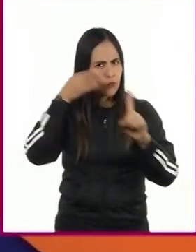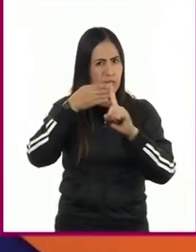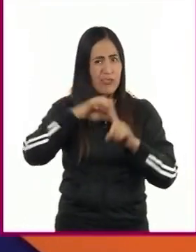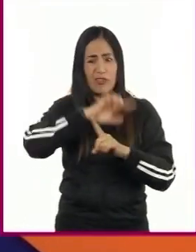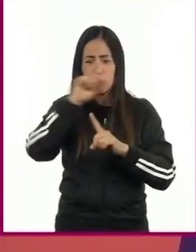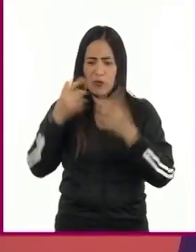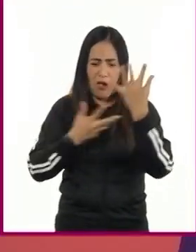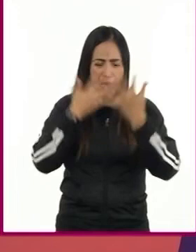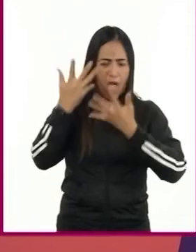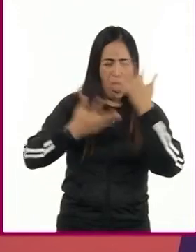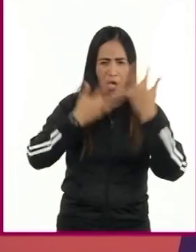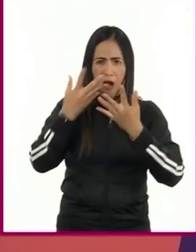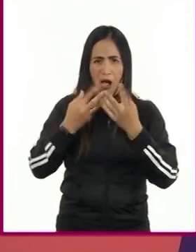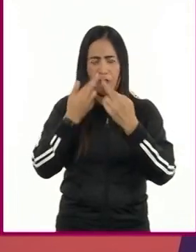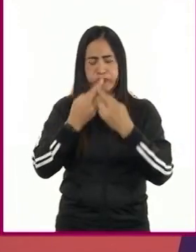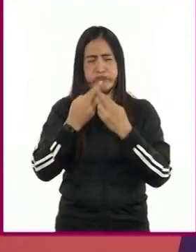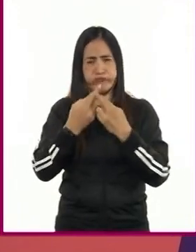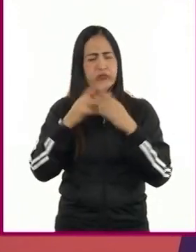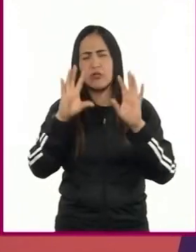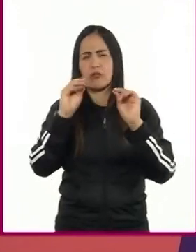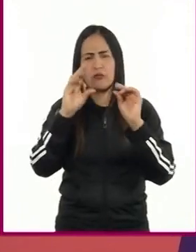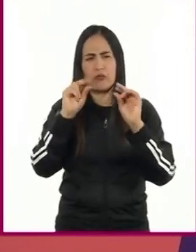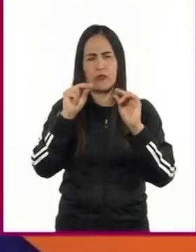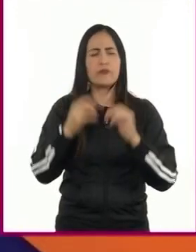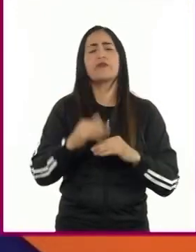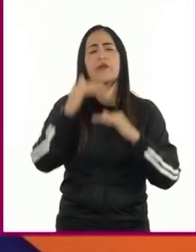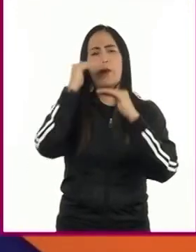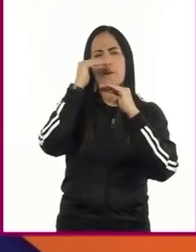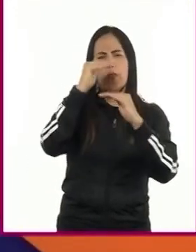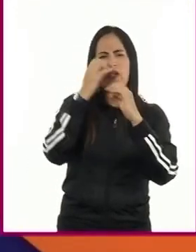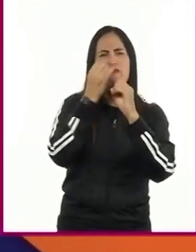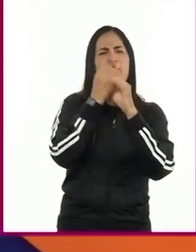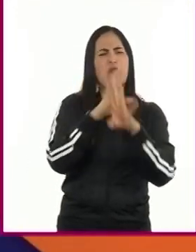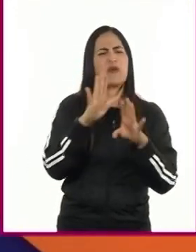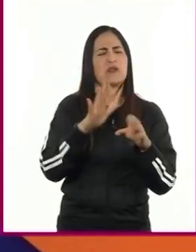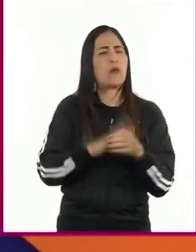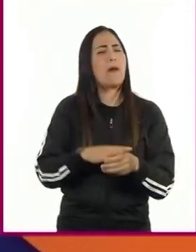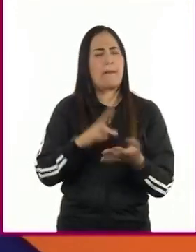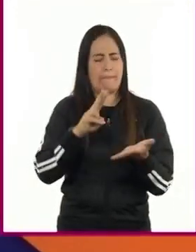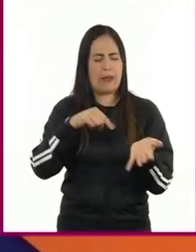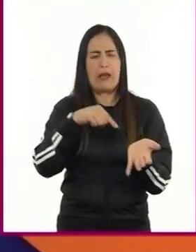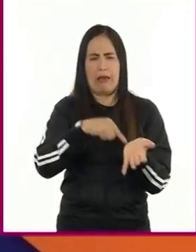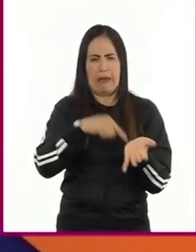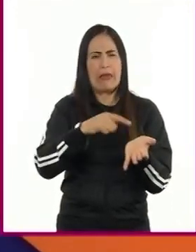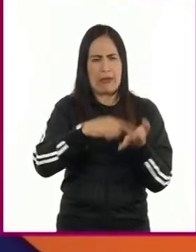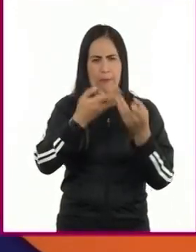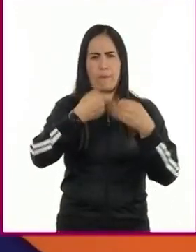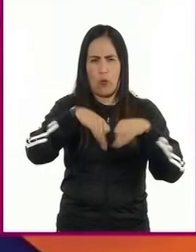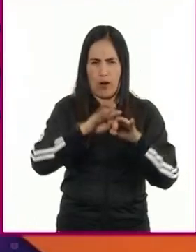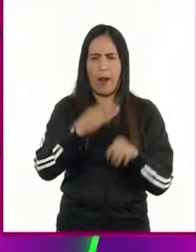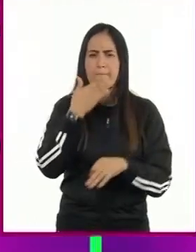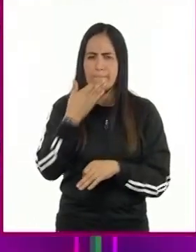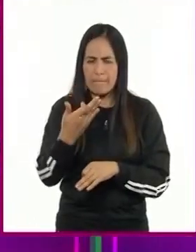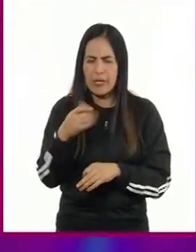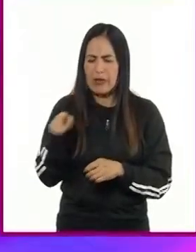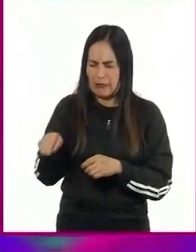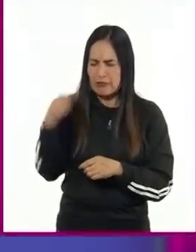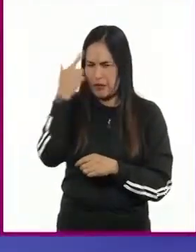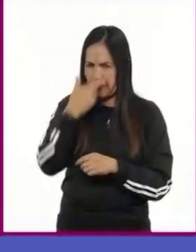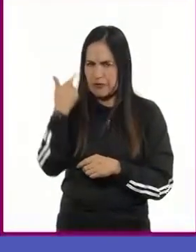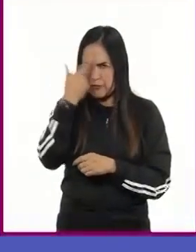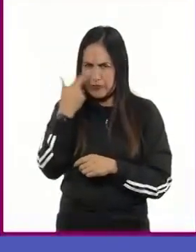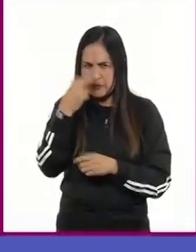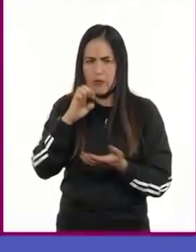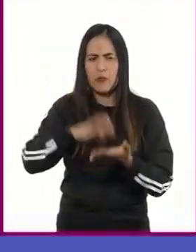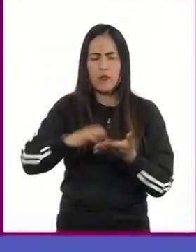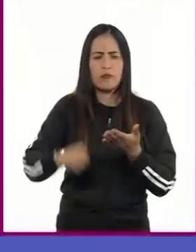datos. Para definir y delimitar cuál información es relevante y pertinente y cuál no, es recomendable revisar